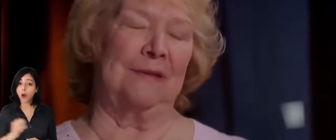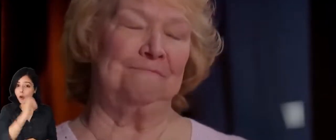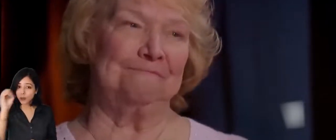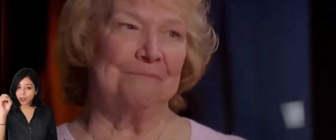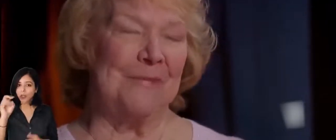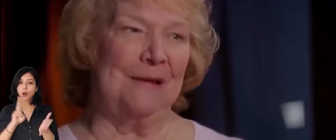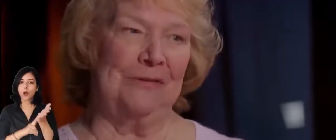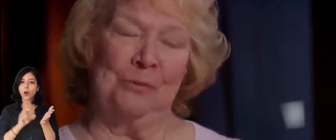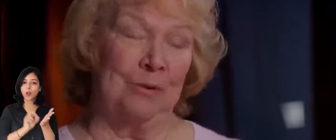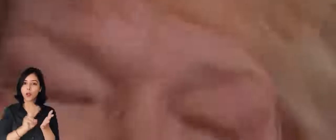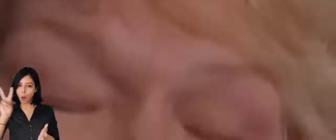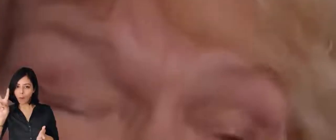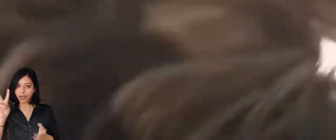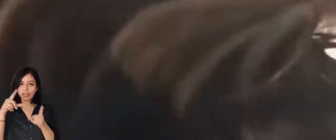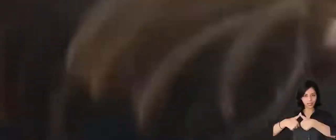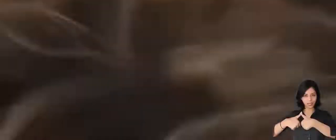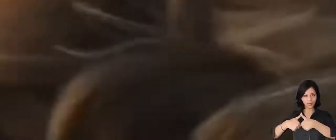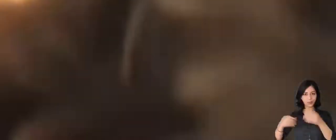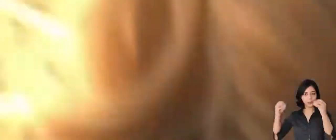Era hermosa.